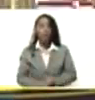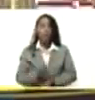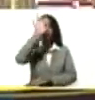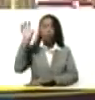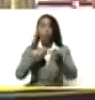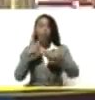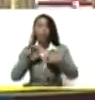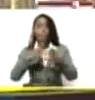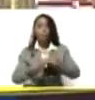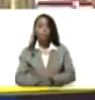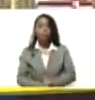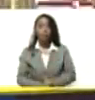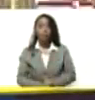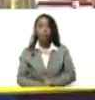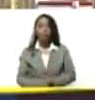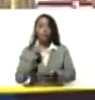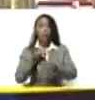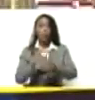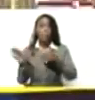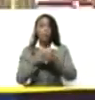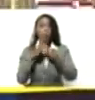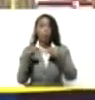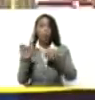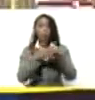diciembre fue la hora loca